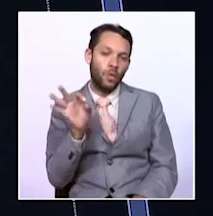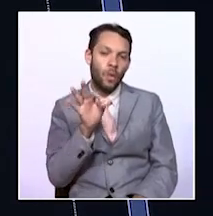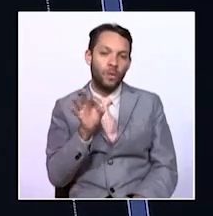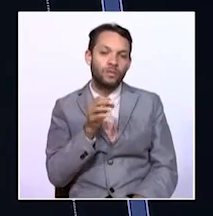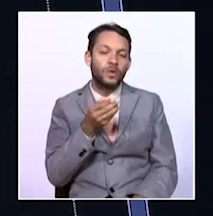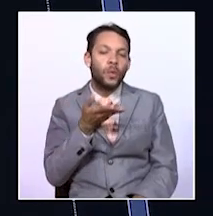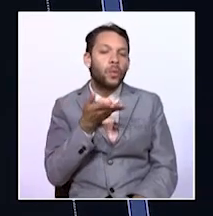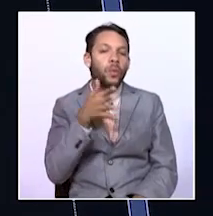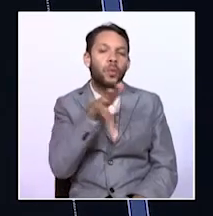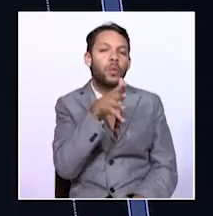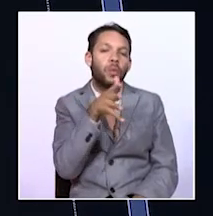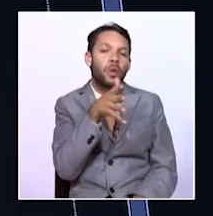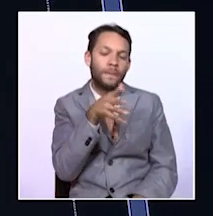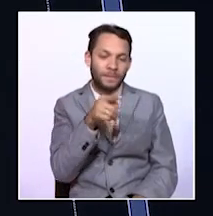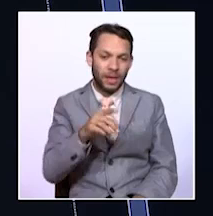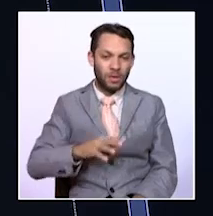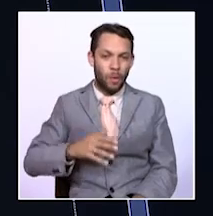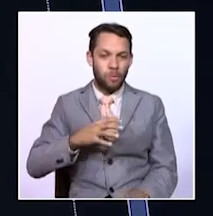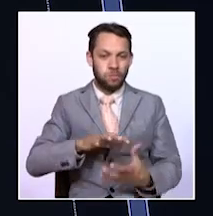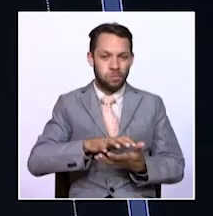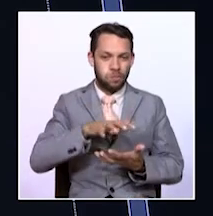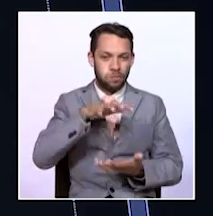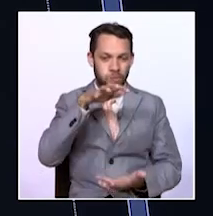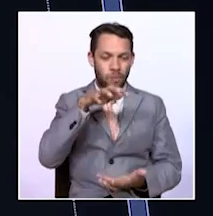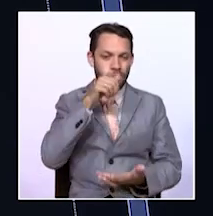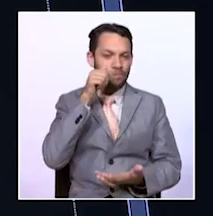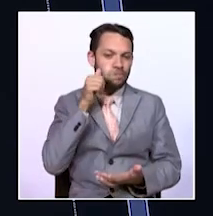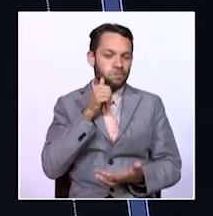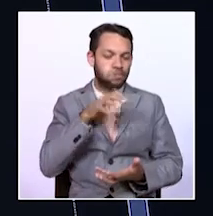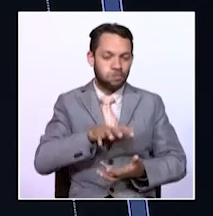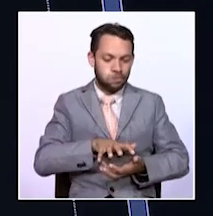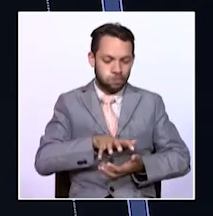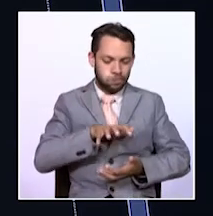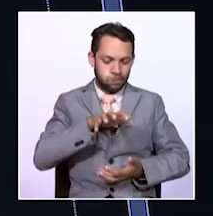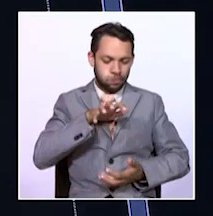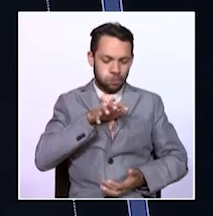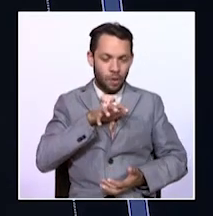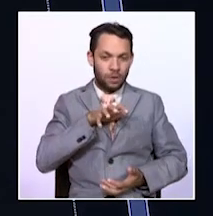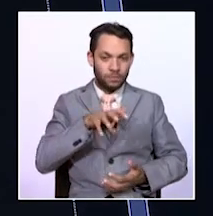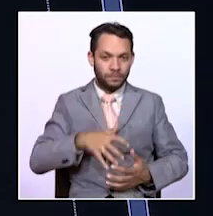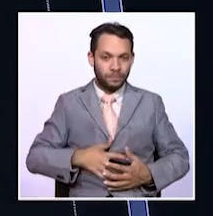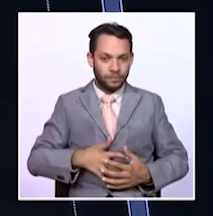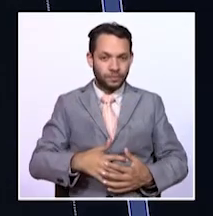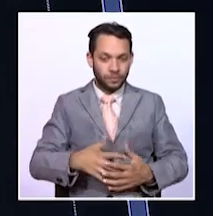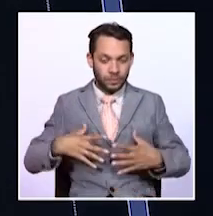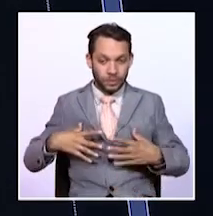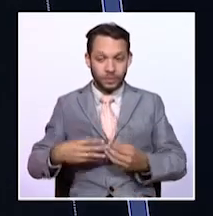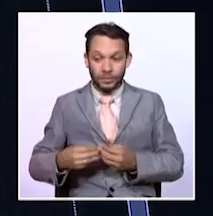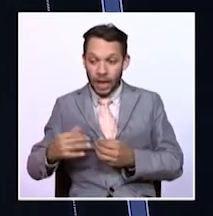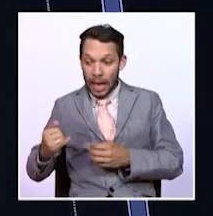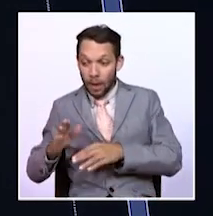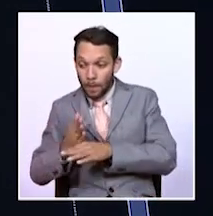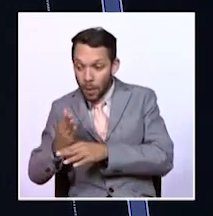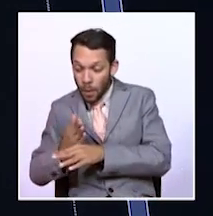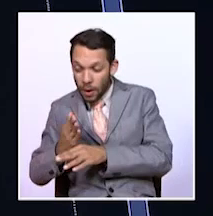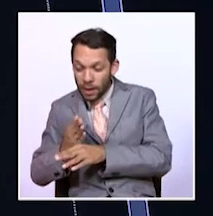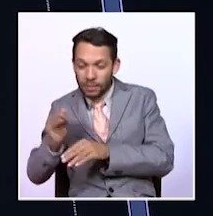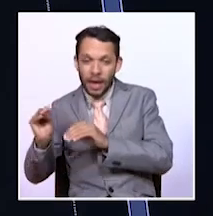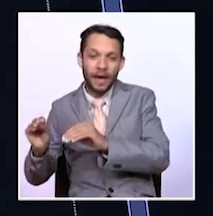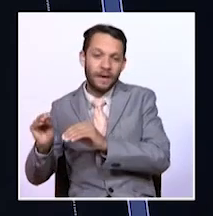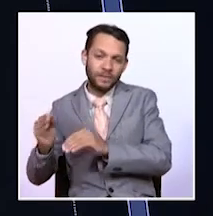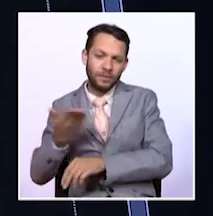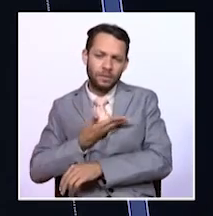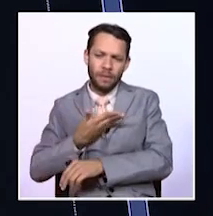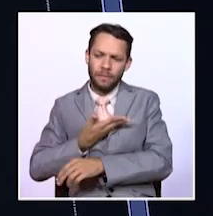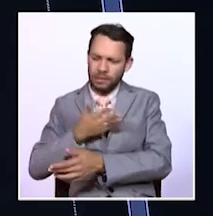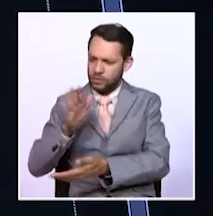menos. Nosotros cuando el bebé tiene algún problema, inmediatamente, con toda sinceridad, le contamos a la mamá. Pero en ecografías